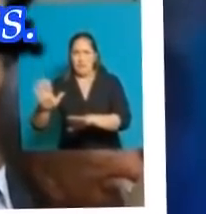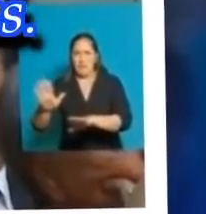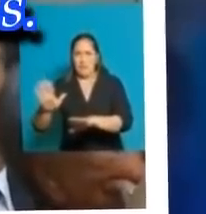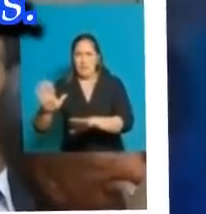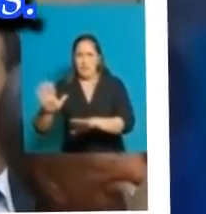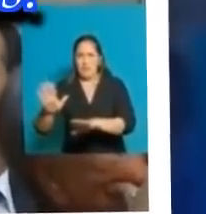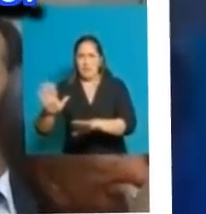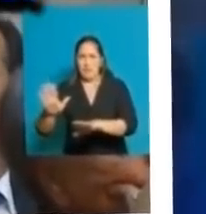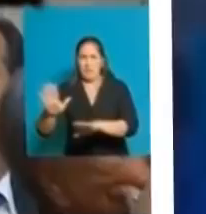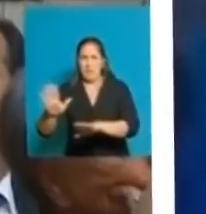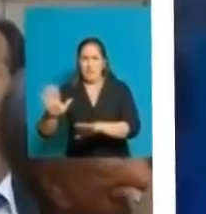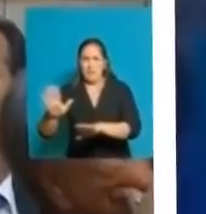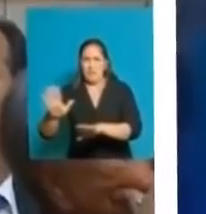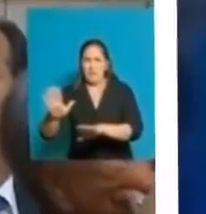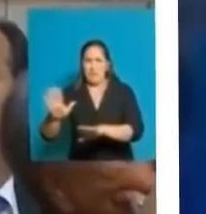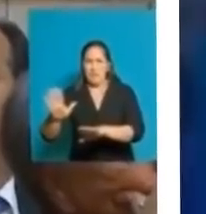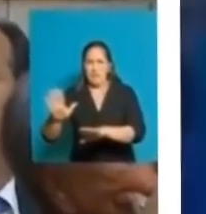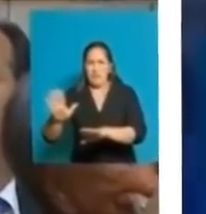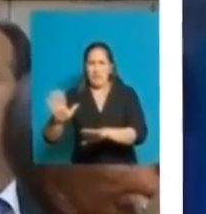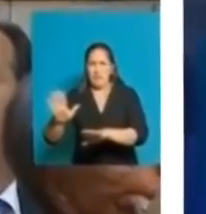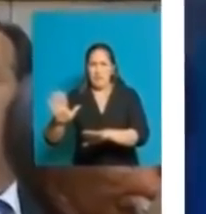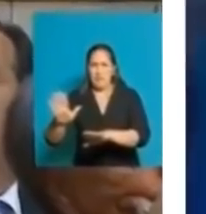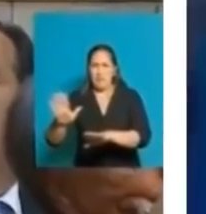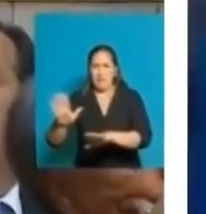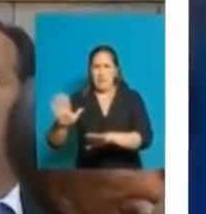presentes.